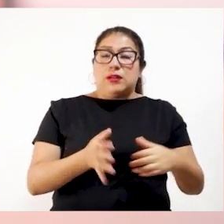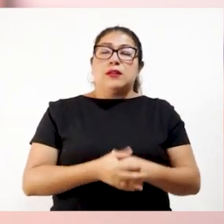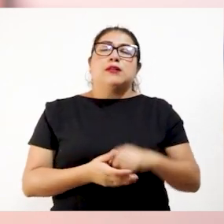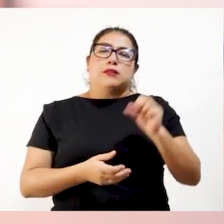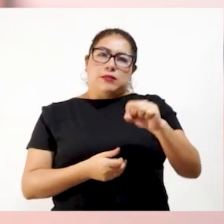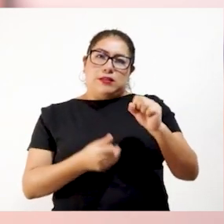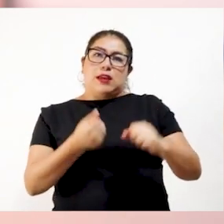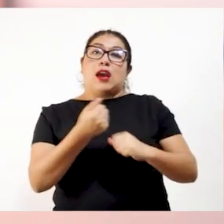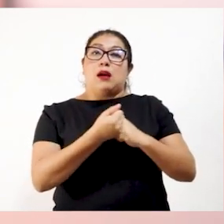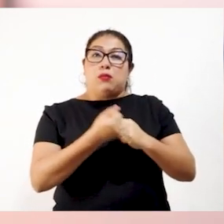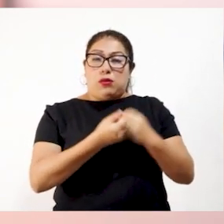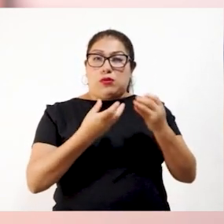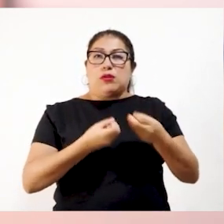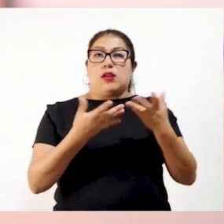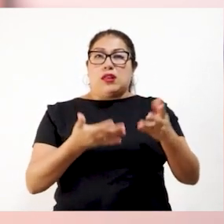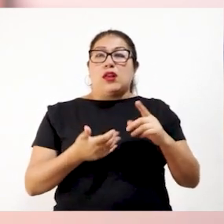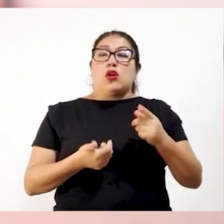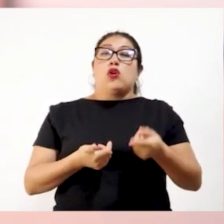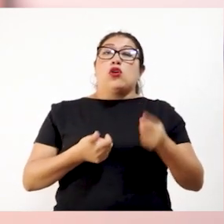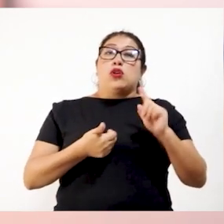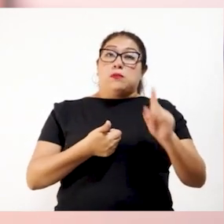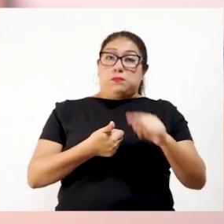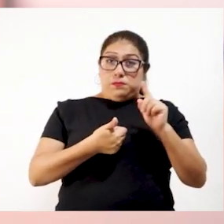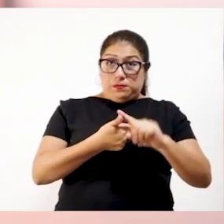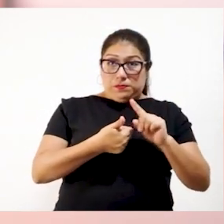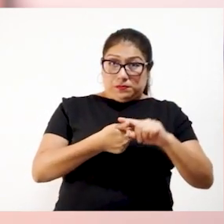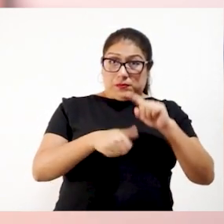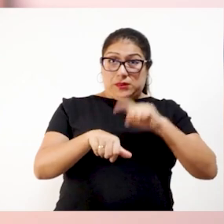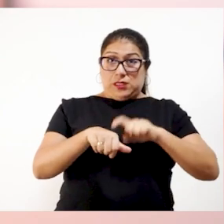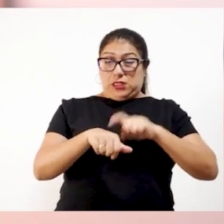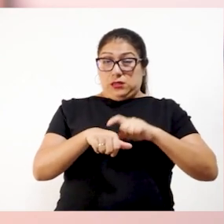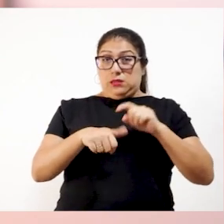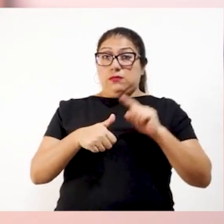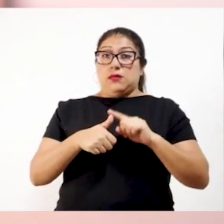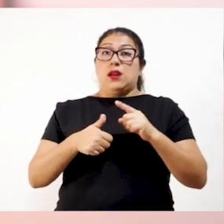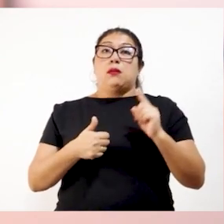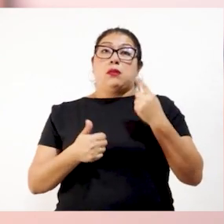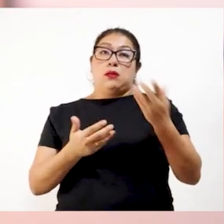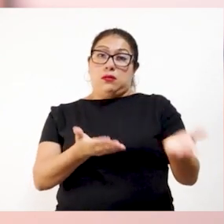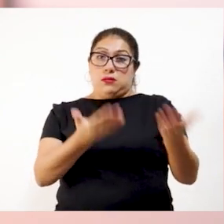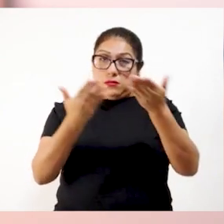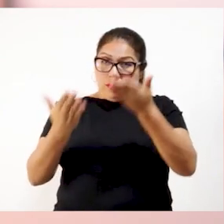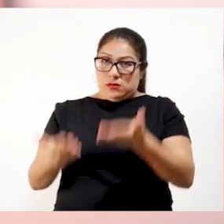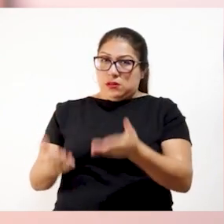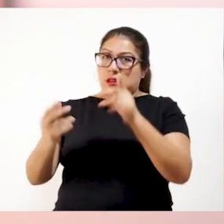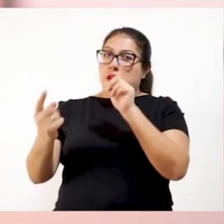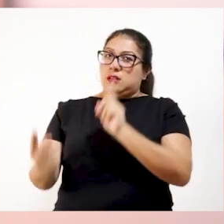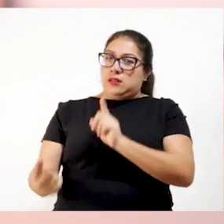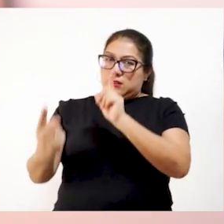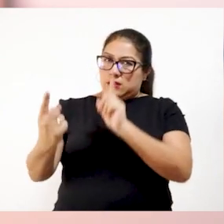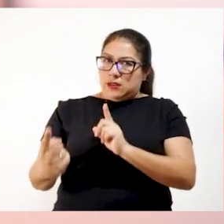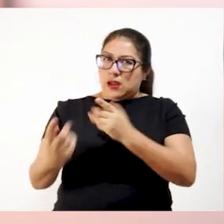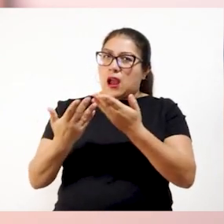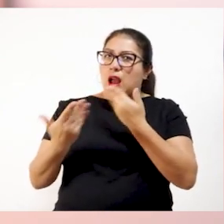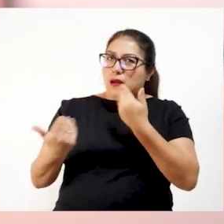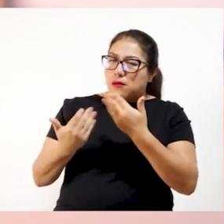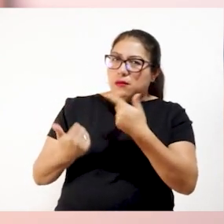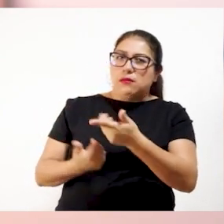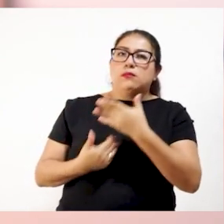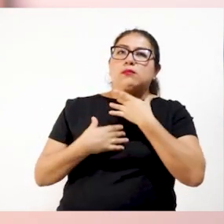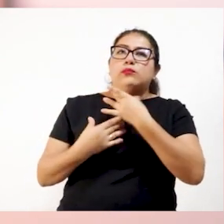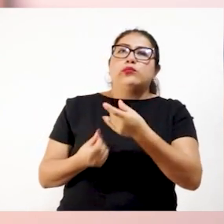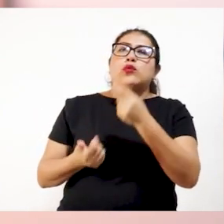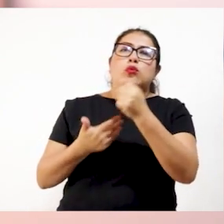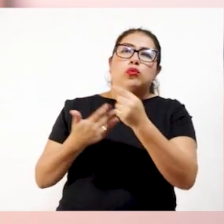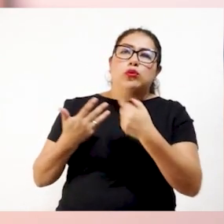tanto, pues ofrece apoyo desde la primera de esas fases, como es la entrevista para conocer los intereses